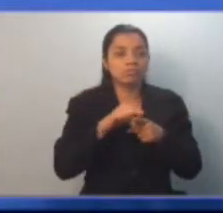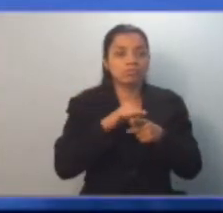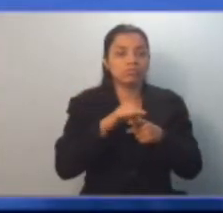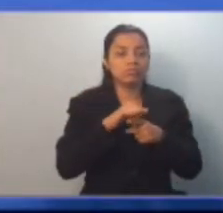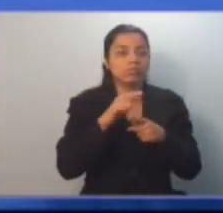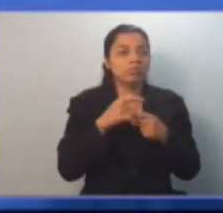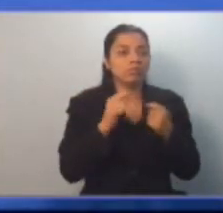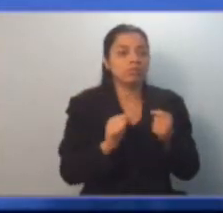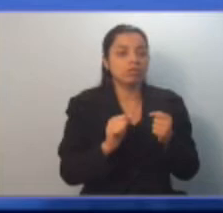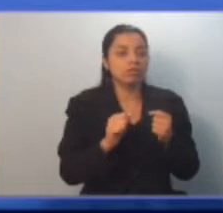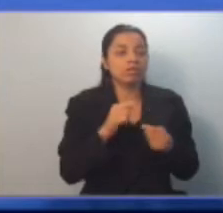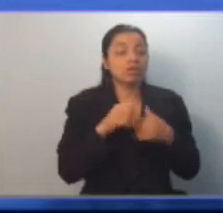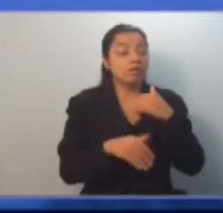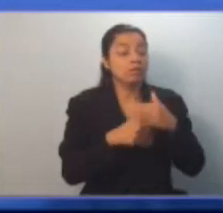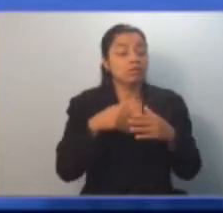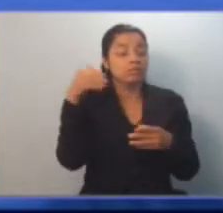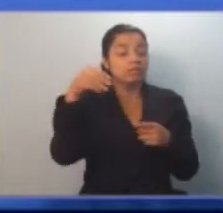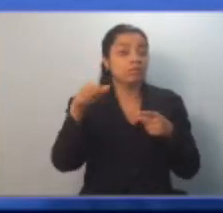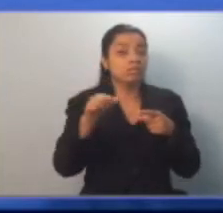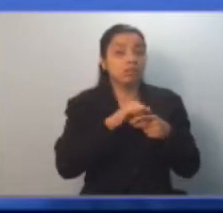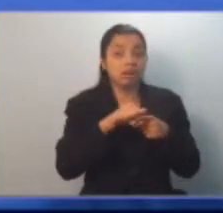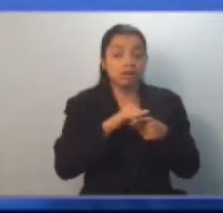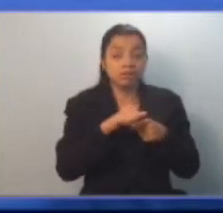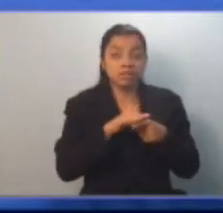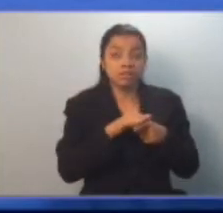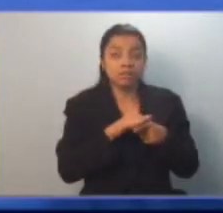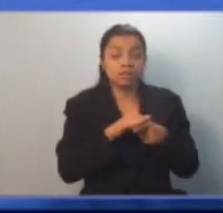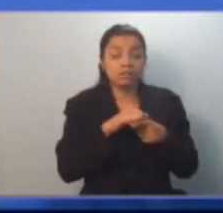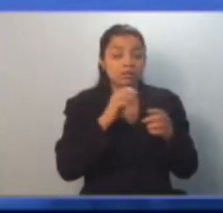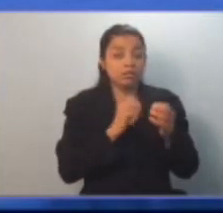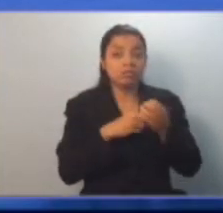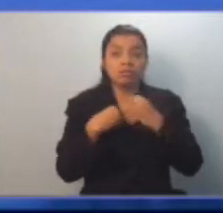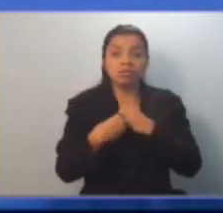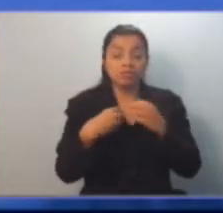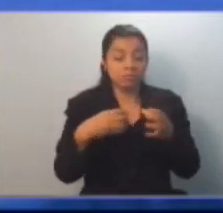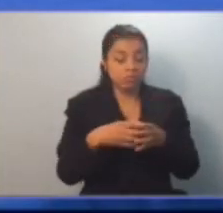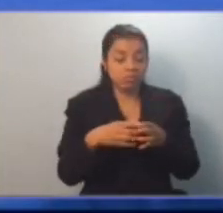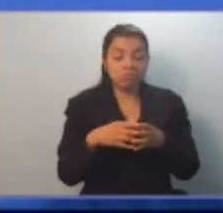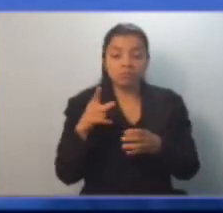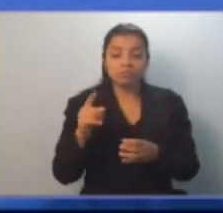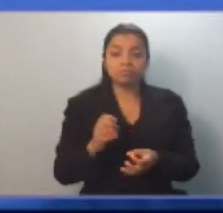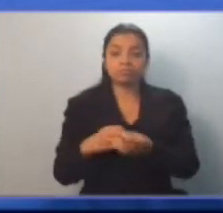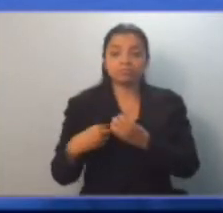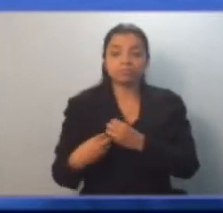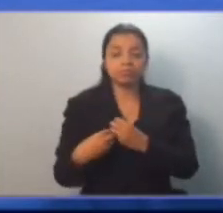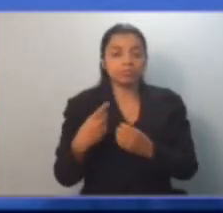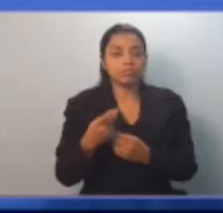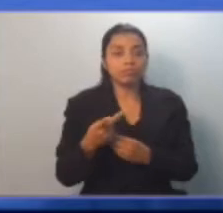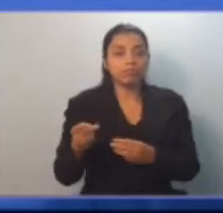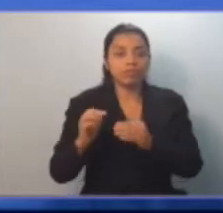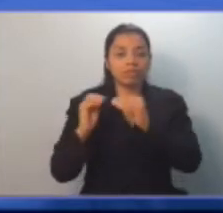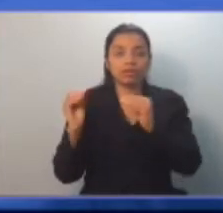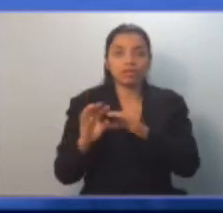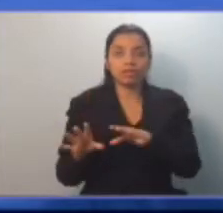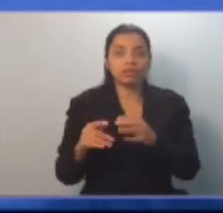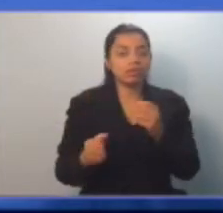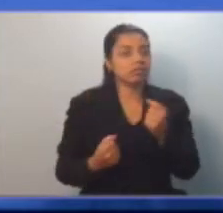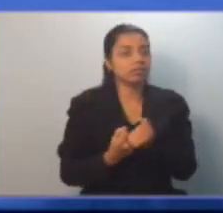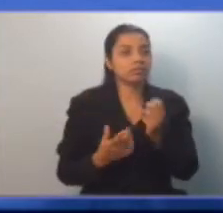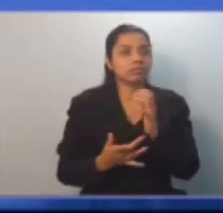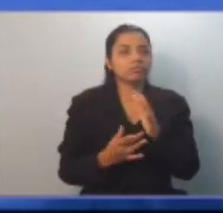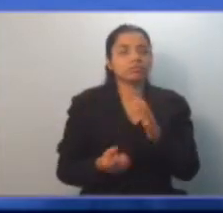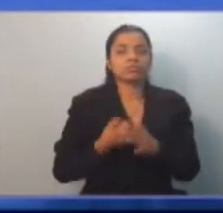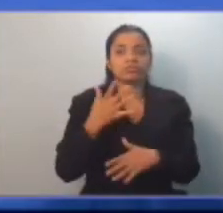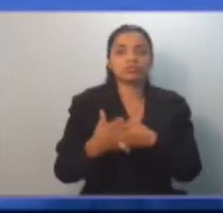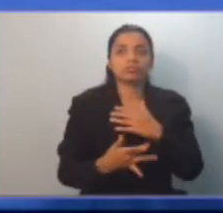sería centro de gestión para la capacitación y contenidos, un centro de producción de material multimedia, apoyo tecnológico virtual